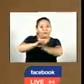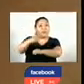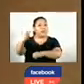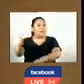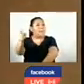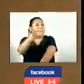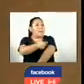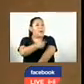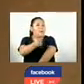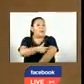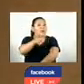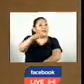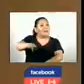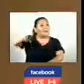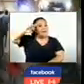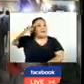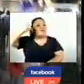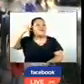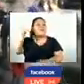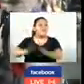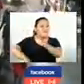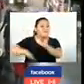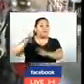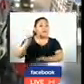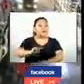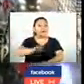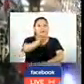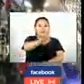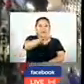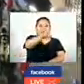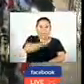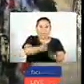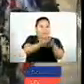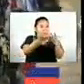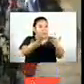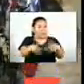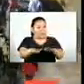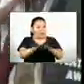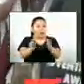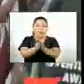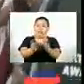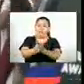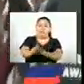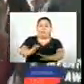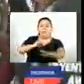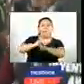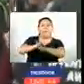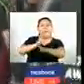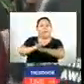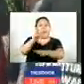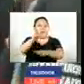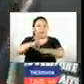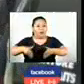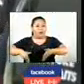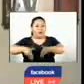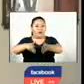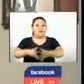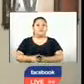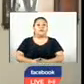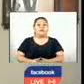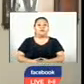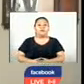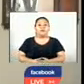COVID-19 refleja el crecimiento durante el primer trimestre del año a pesar de los bloqueos en las principales vías del país